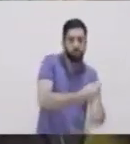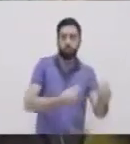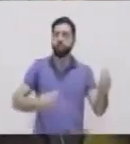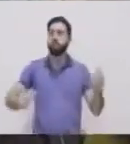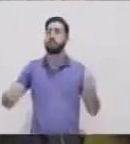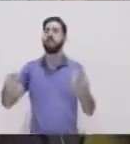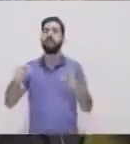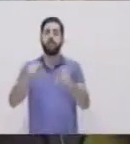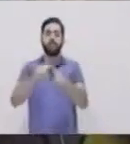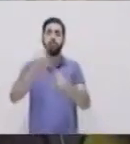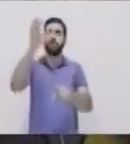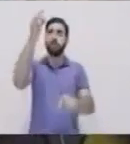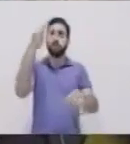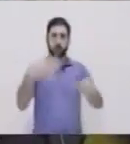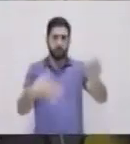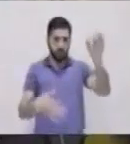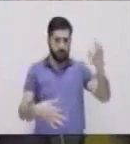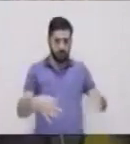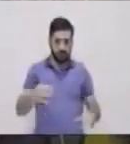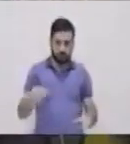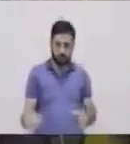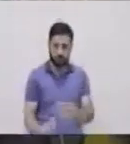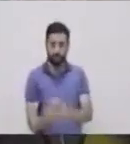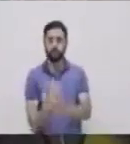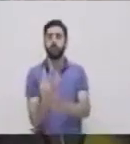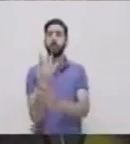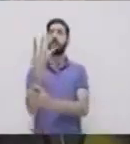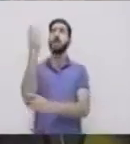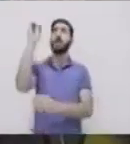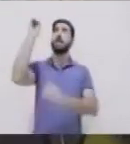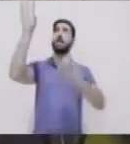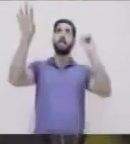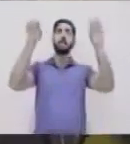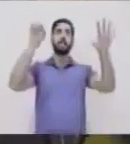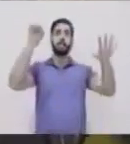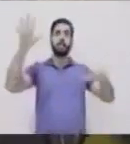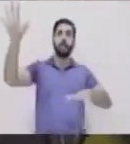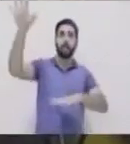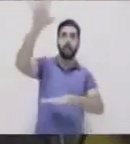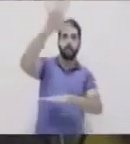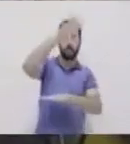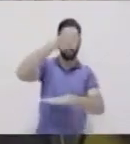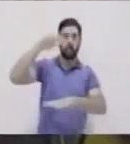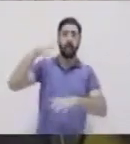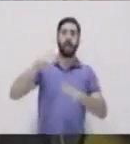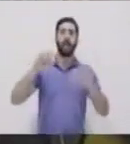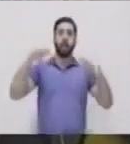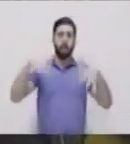semillas en el surco y estrellas en el mar.